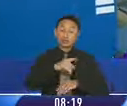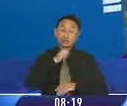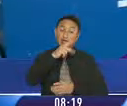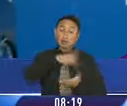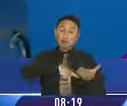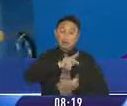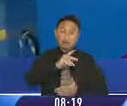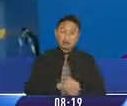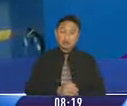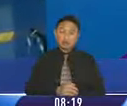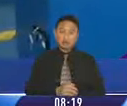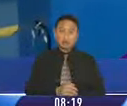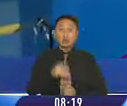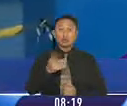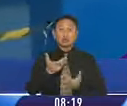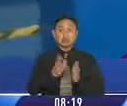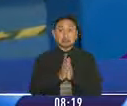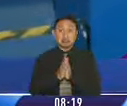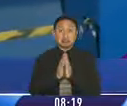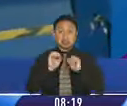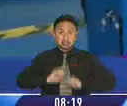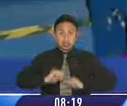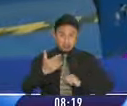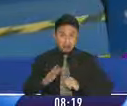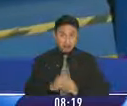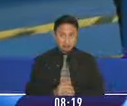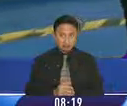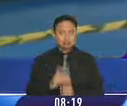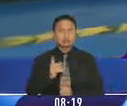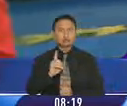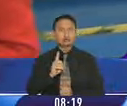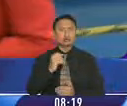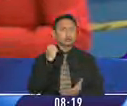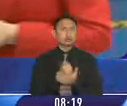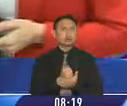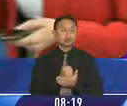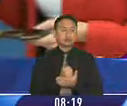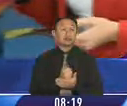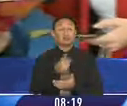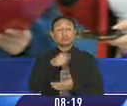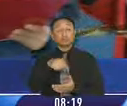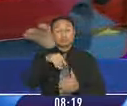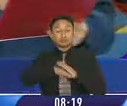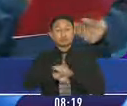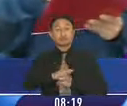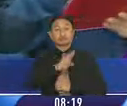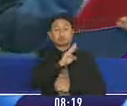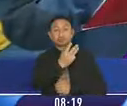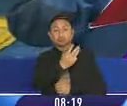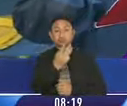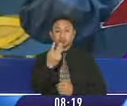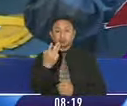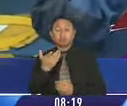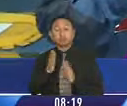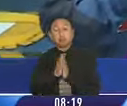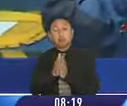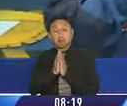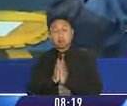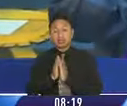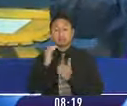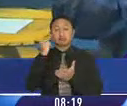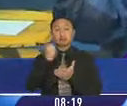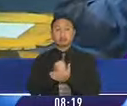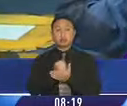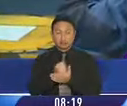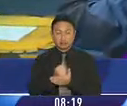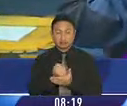decir, no porque usted hace la solicitud en la página web ya está hecha la matriculación. Cuando usted ingresa en la página web, lo que hace es una solicitud de matriculación.